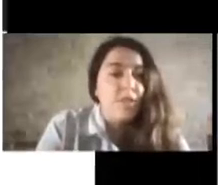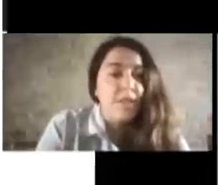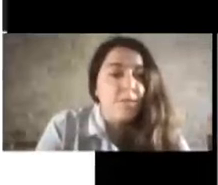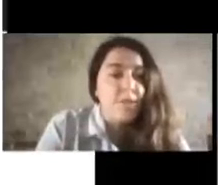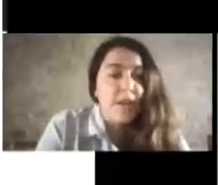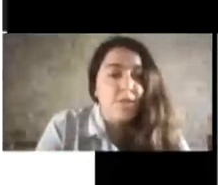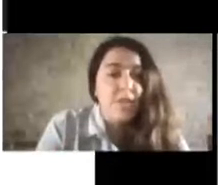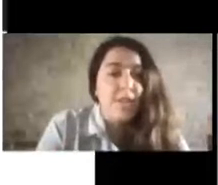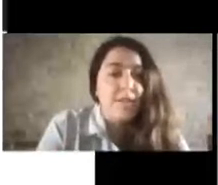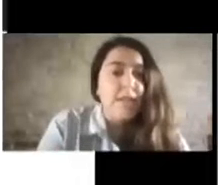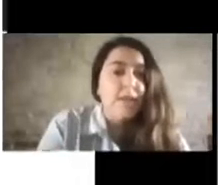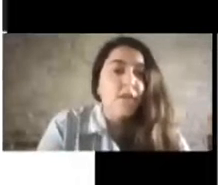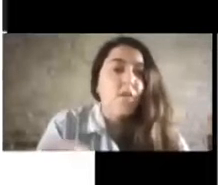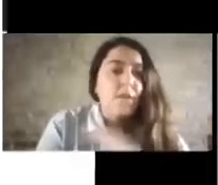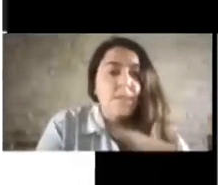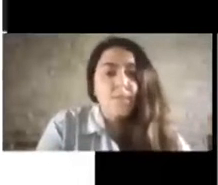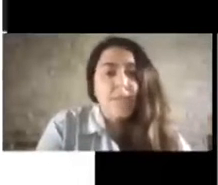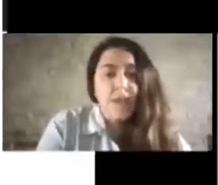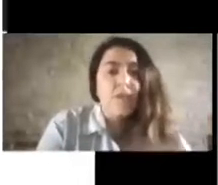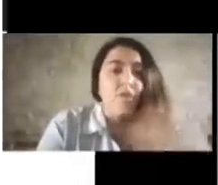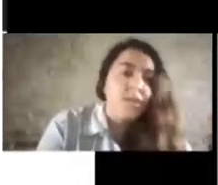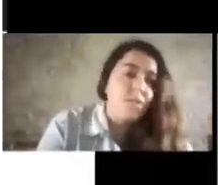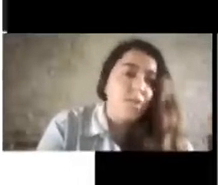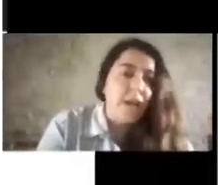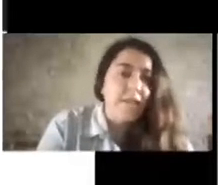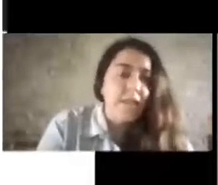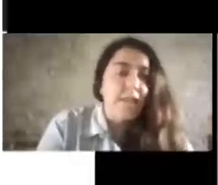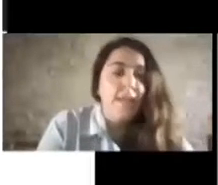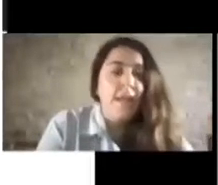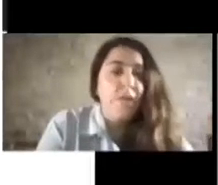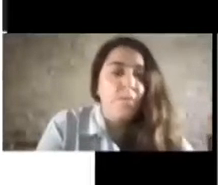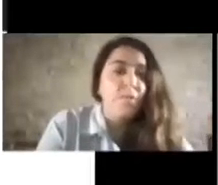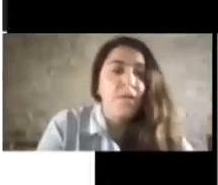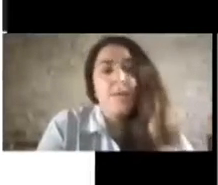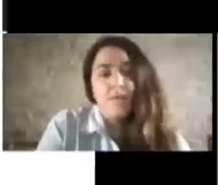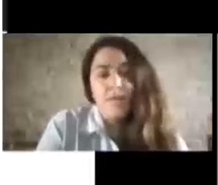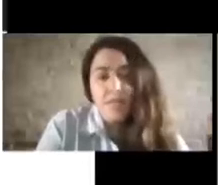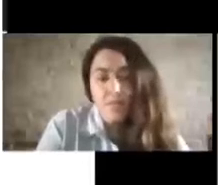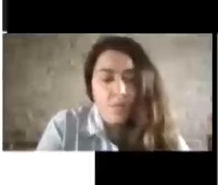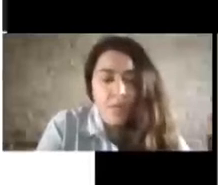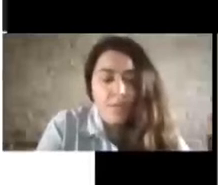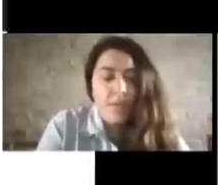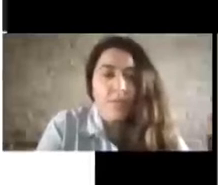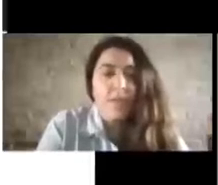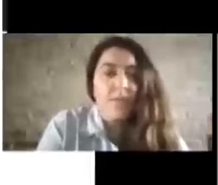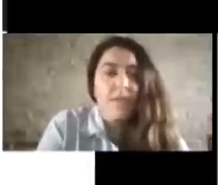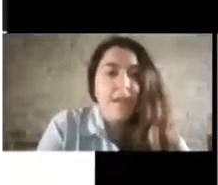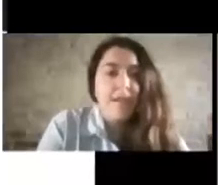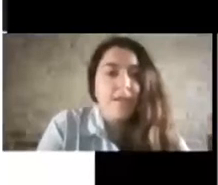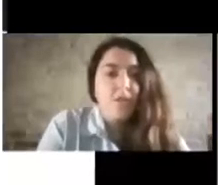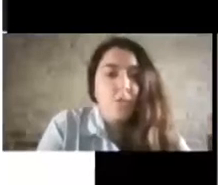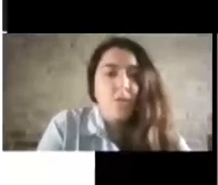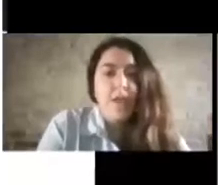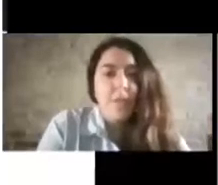lo tenemos en la cocina, ¿sí? ¿Cómo hacemos esa recolección antes de ir a la compostera? Bueno, ese es un modelo para que ustedes